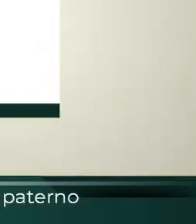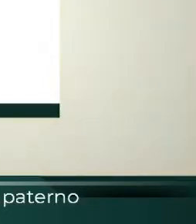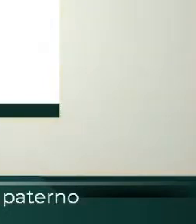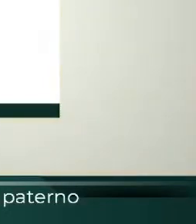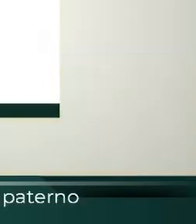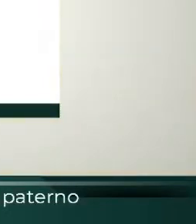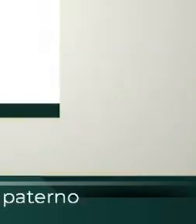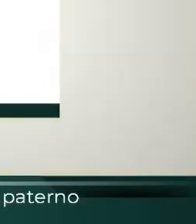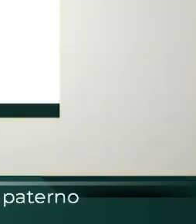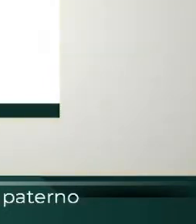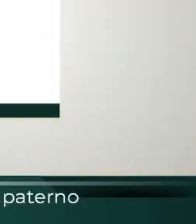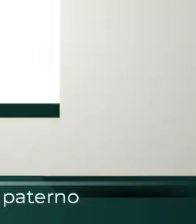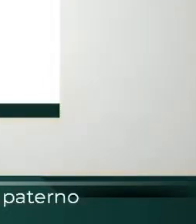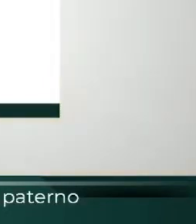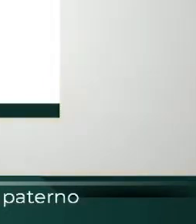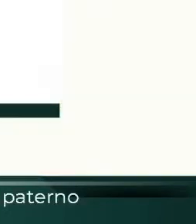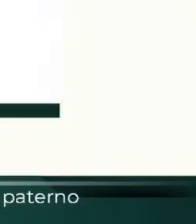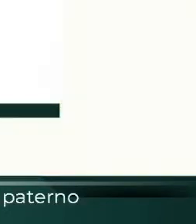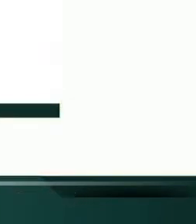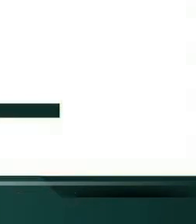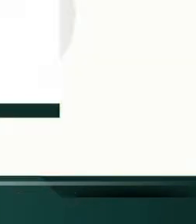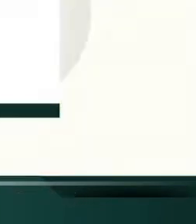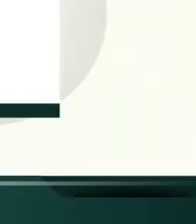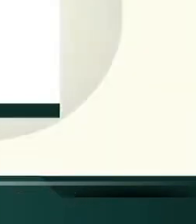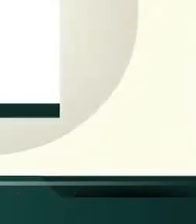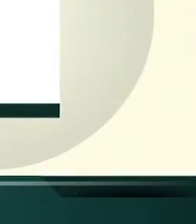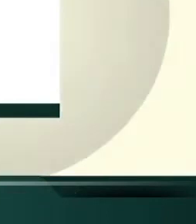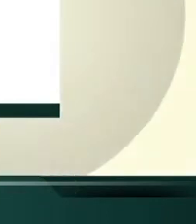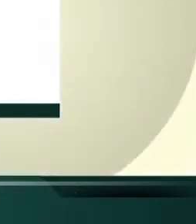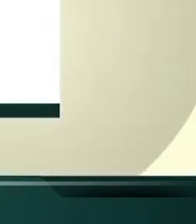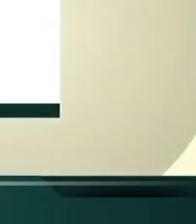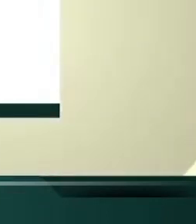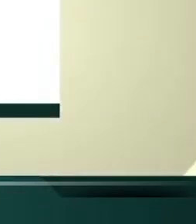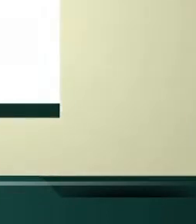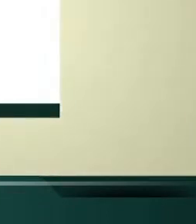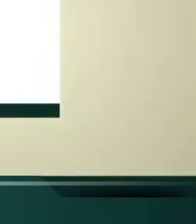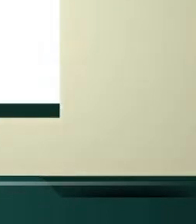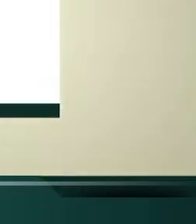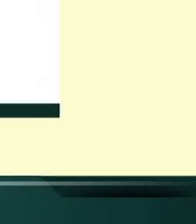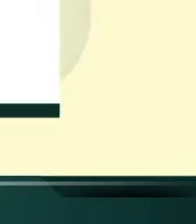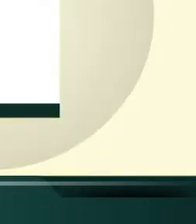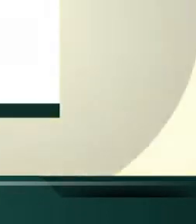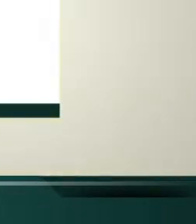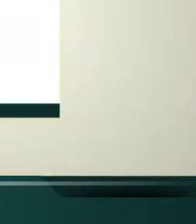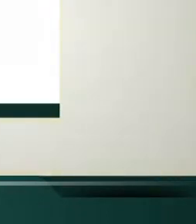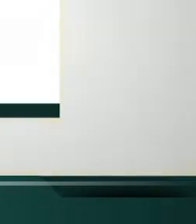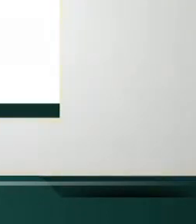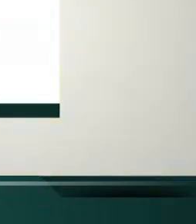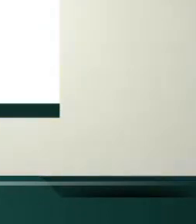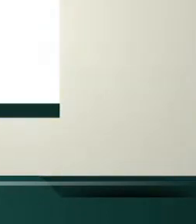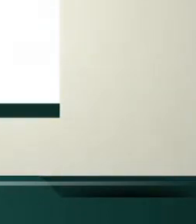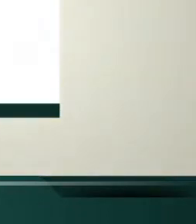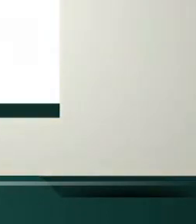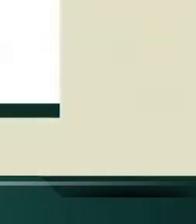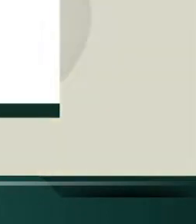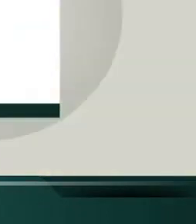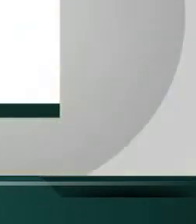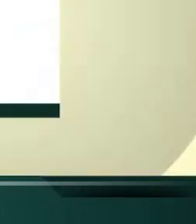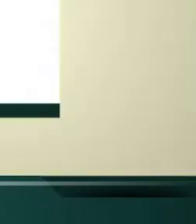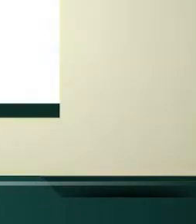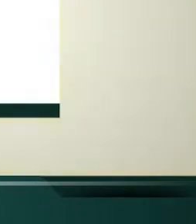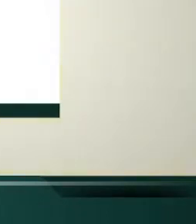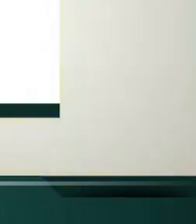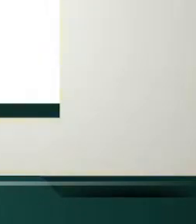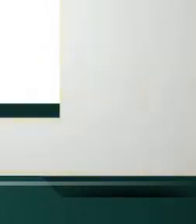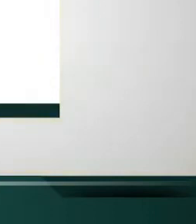la siguiente casilla, tu apellido paterno y después tu apellido materno. Para continuar con el